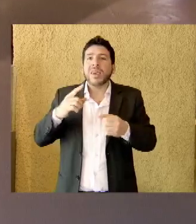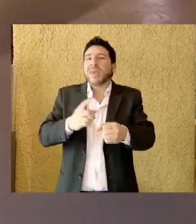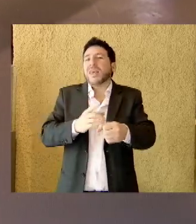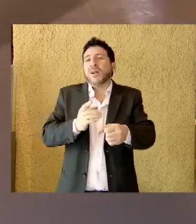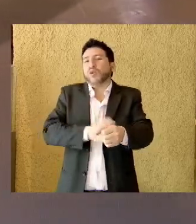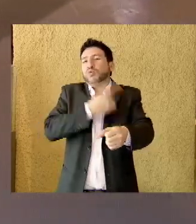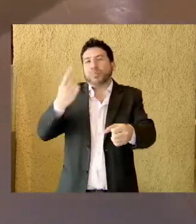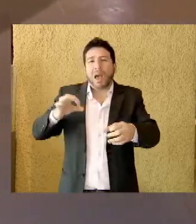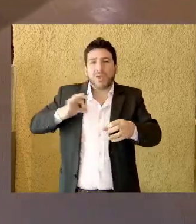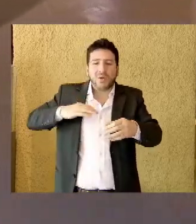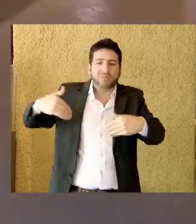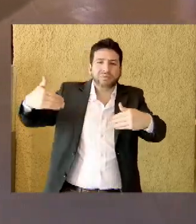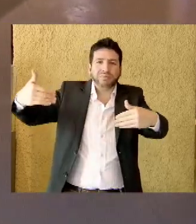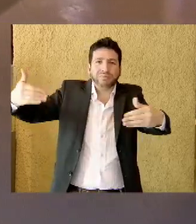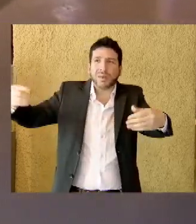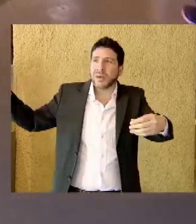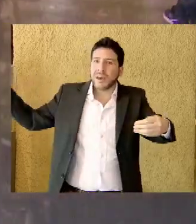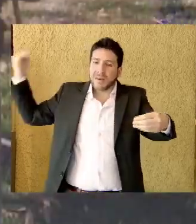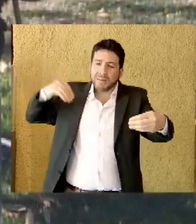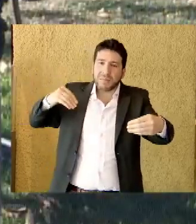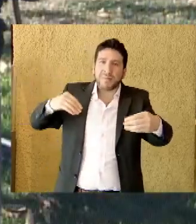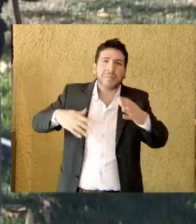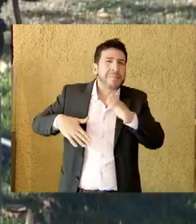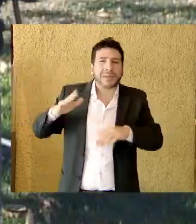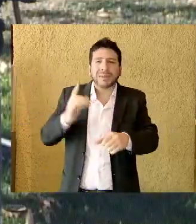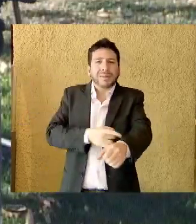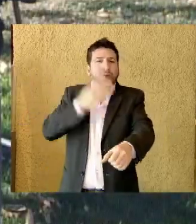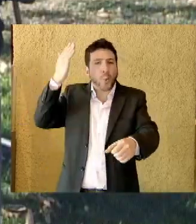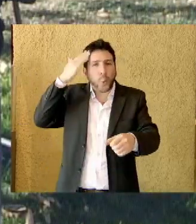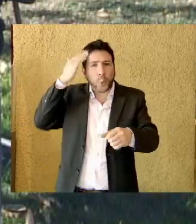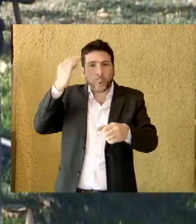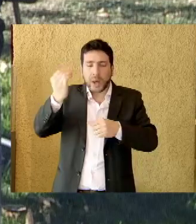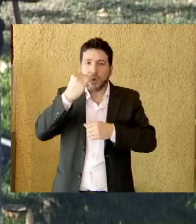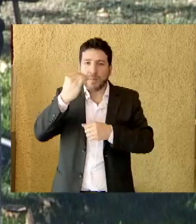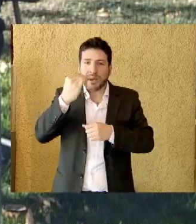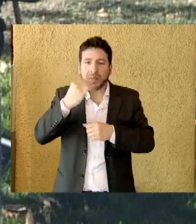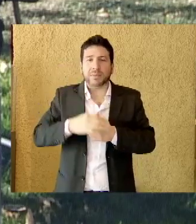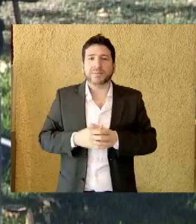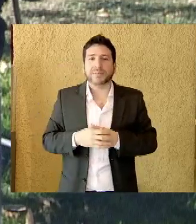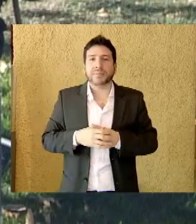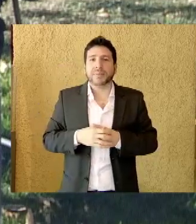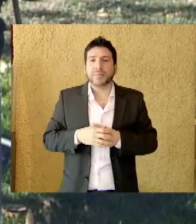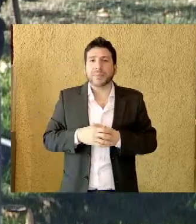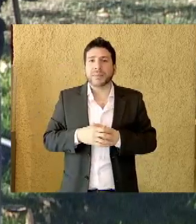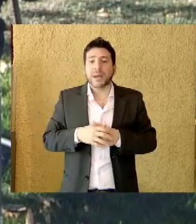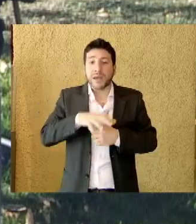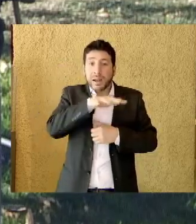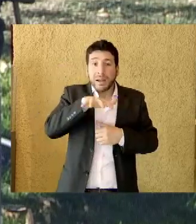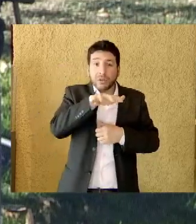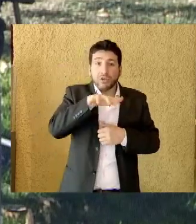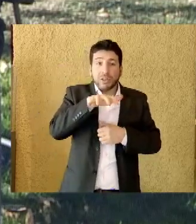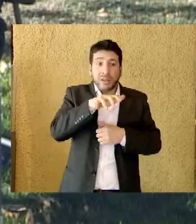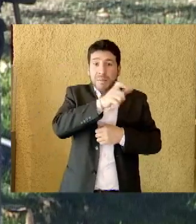esta época y nos recuerda una de las comidas más tradicionales de estos tiempos. La sociedad se divertía